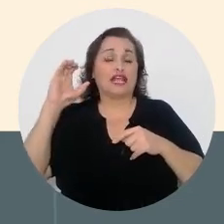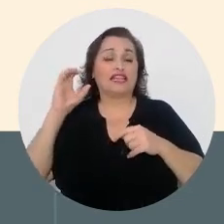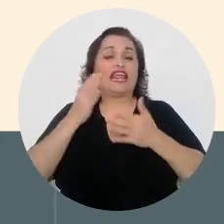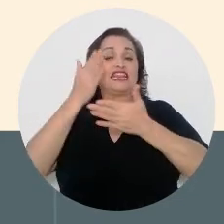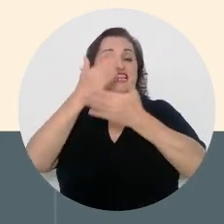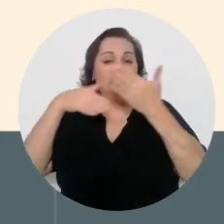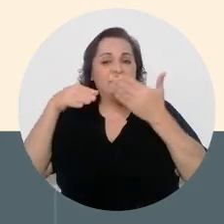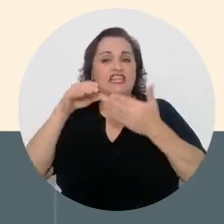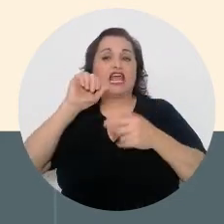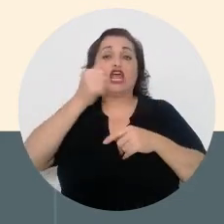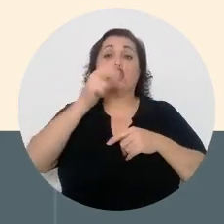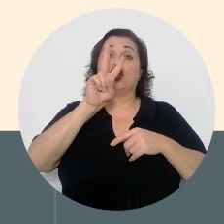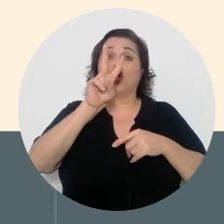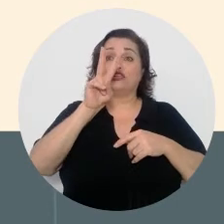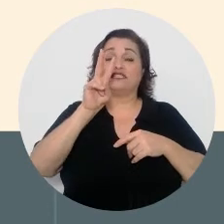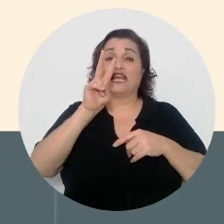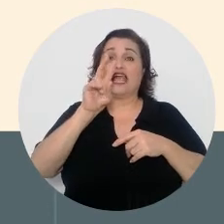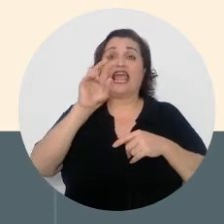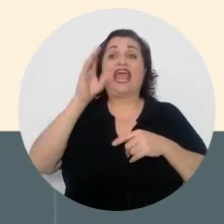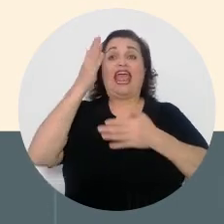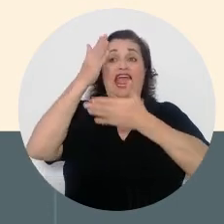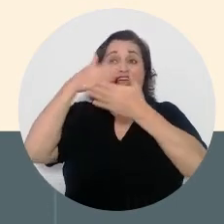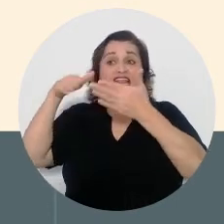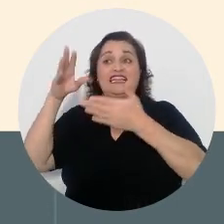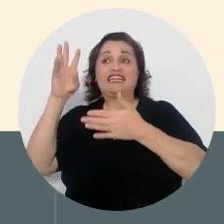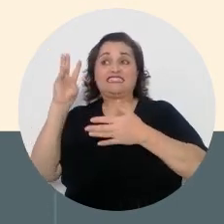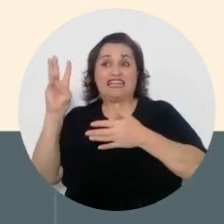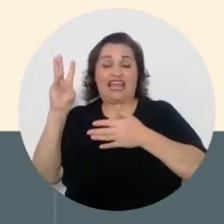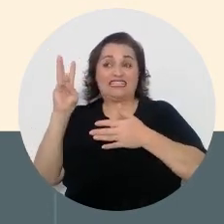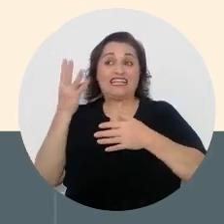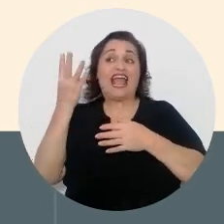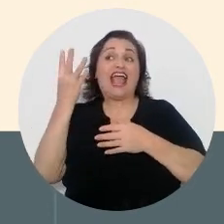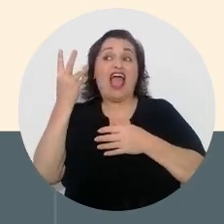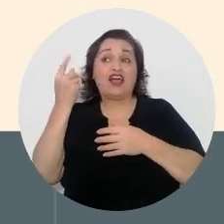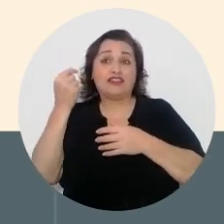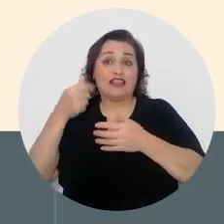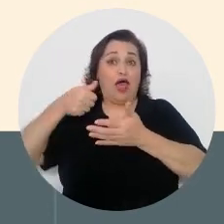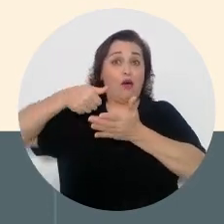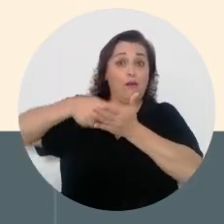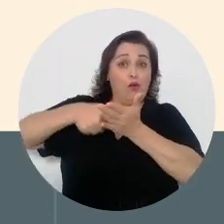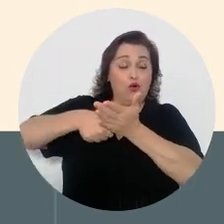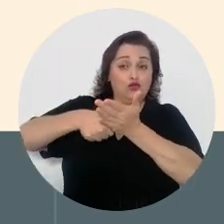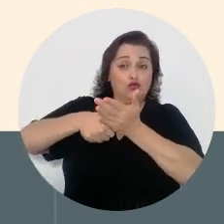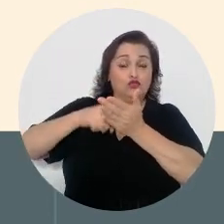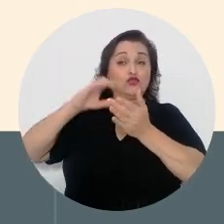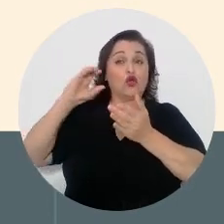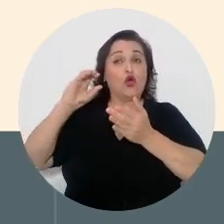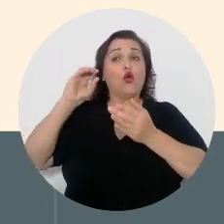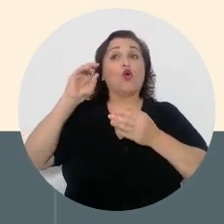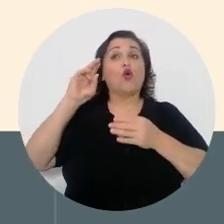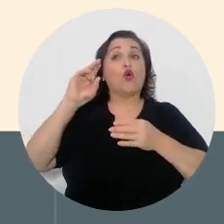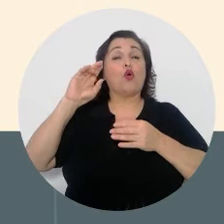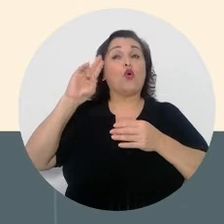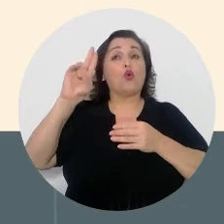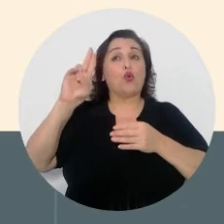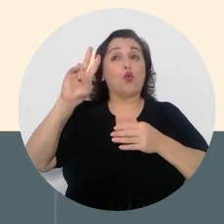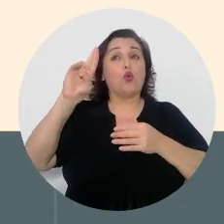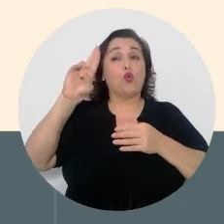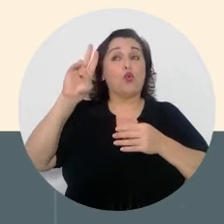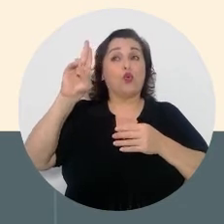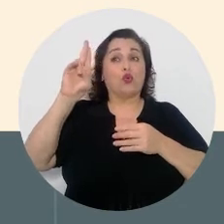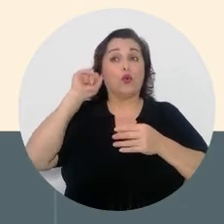visto, se divide 12 entre 6, la cantidad de votos entre las curules, y para